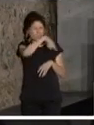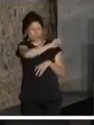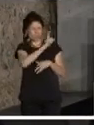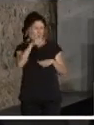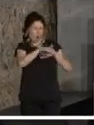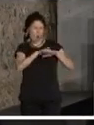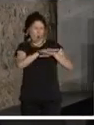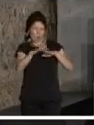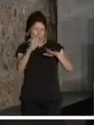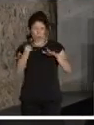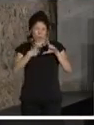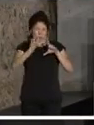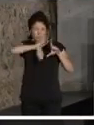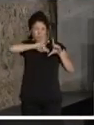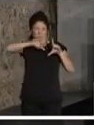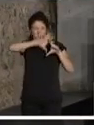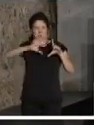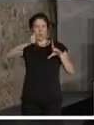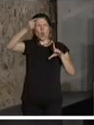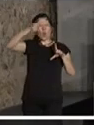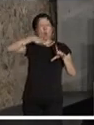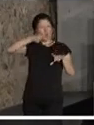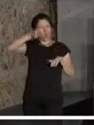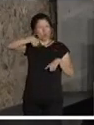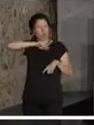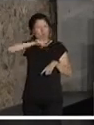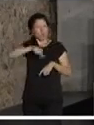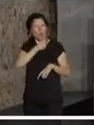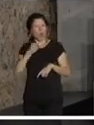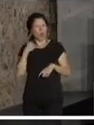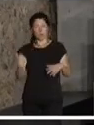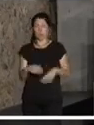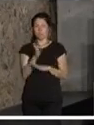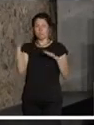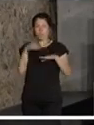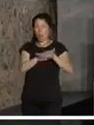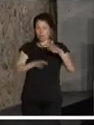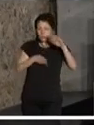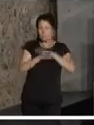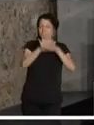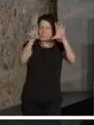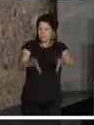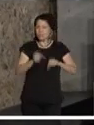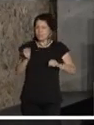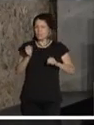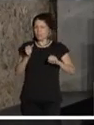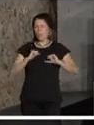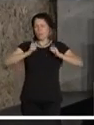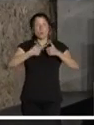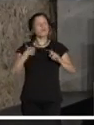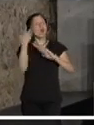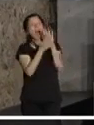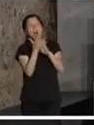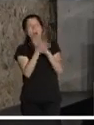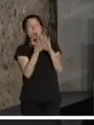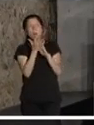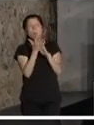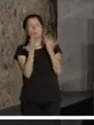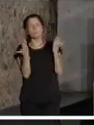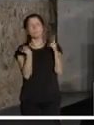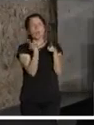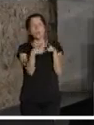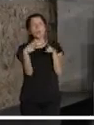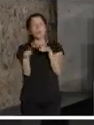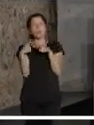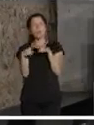vosotros en el gobierno las vamos a implementar aquí en badajoz cuando cuando entremos a gobernar y os hablo de cómo